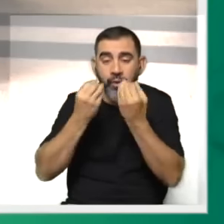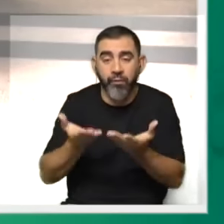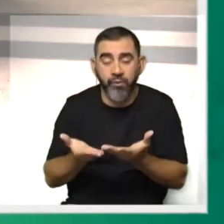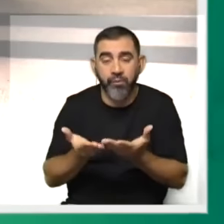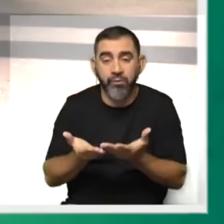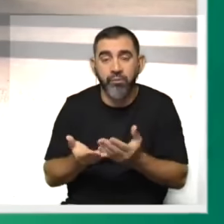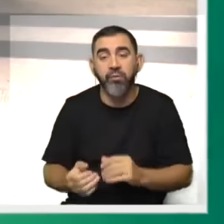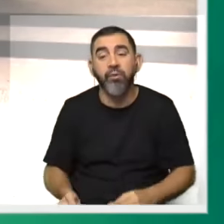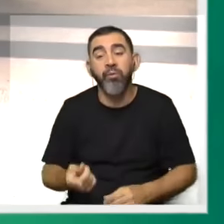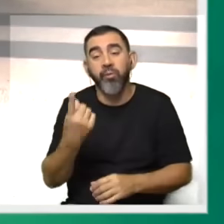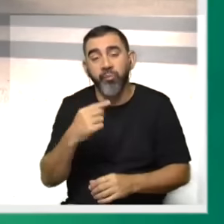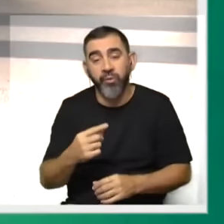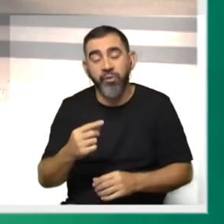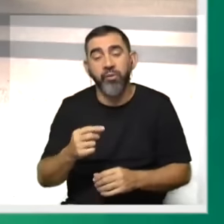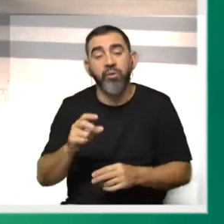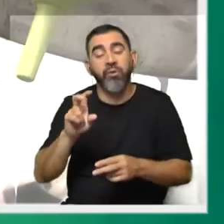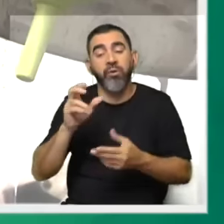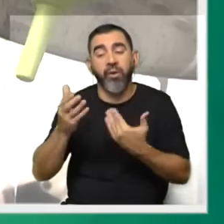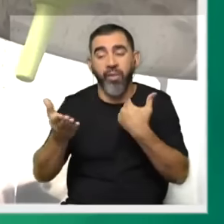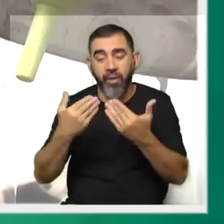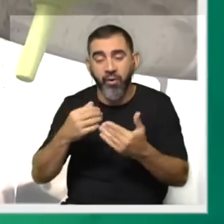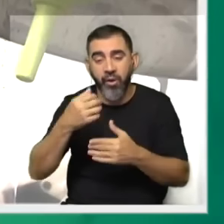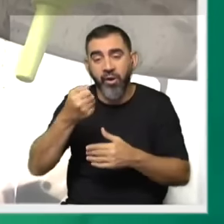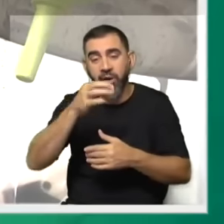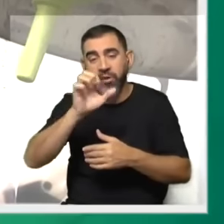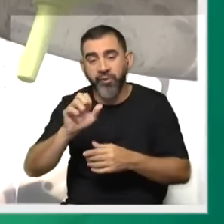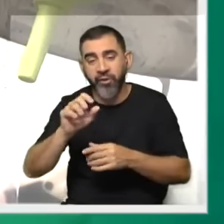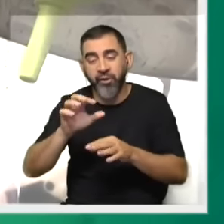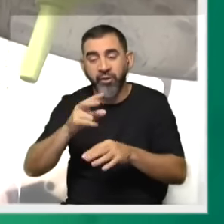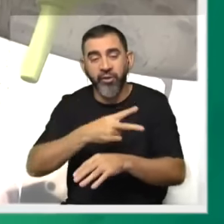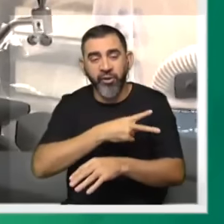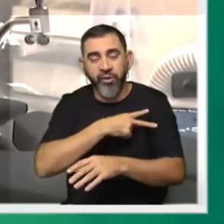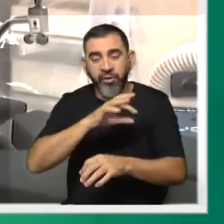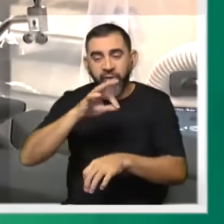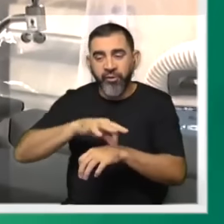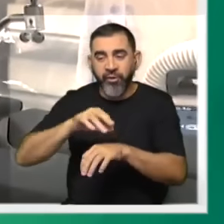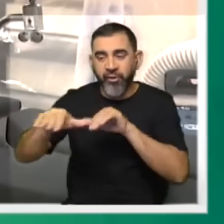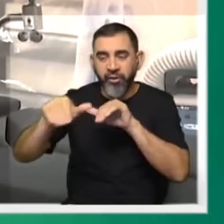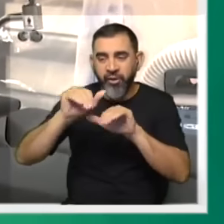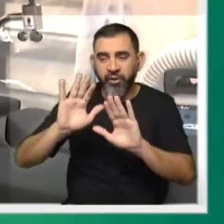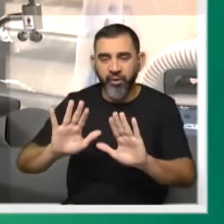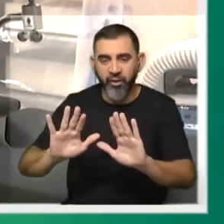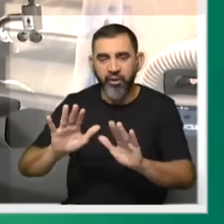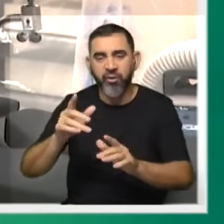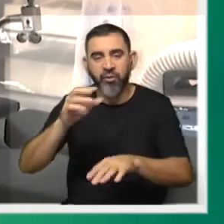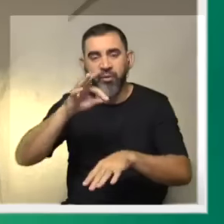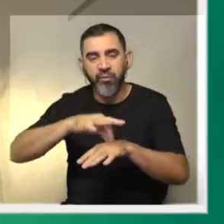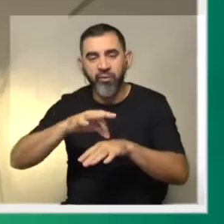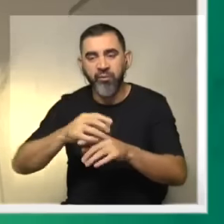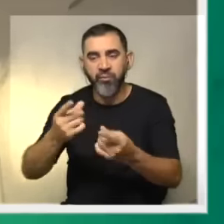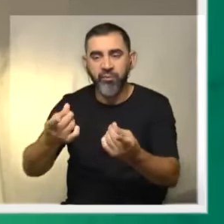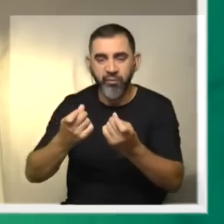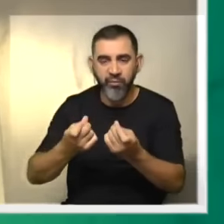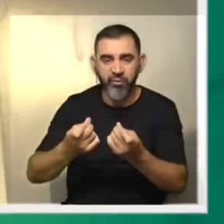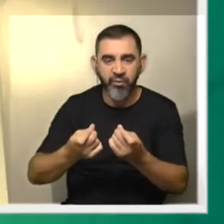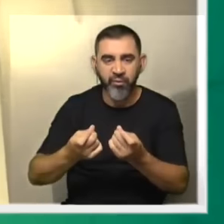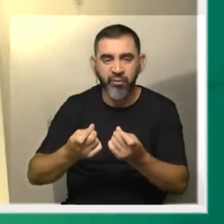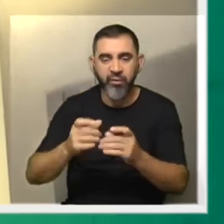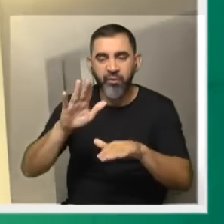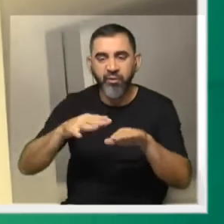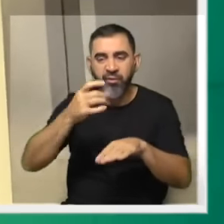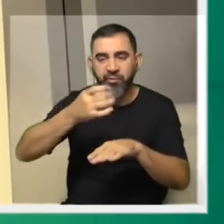es en ese sentido que nosotros nos sentamos con as a decir los cargos deberían ser llamados de esta manera este los médicos que se precisan este segú